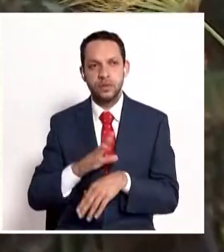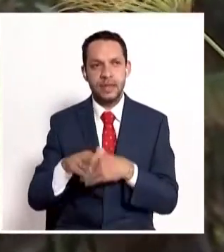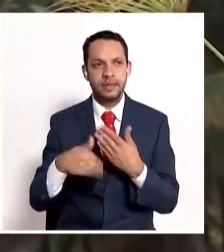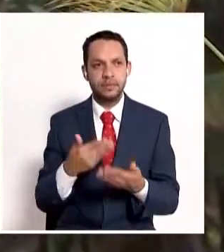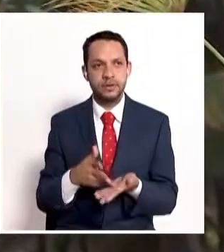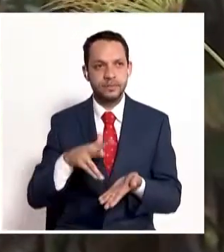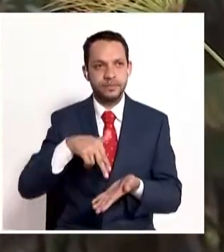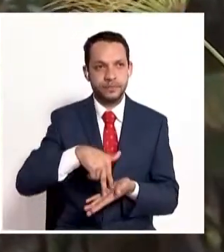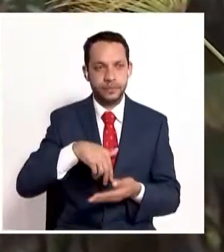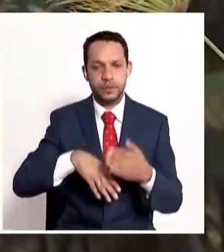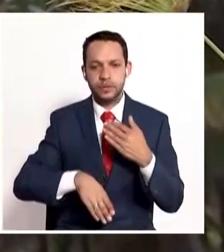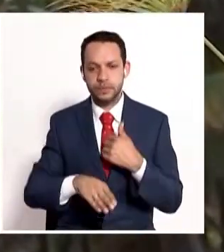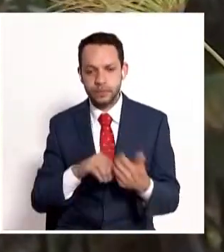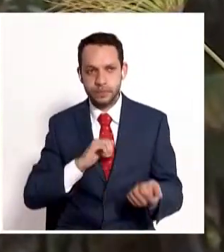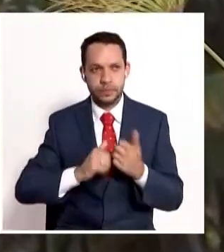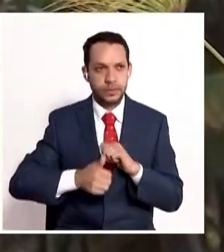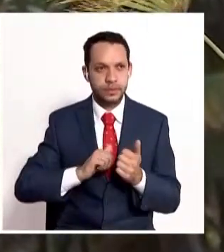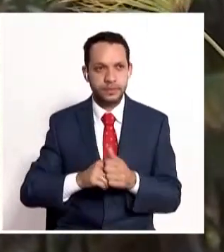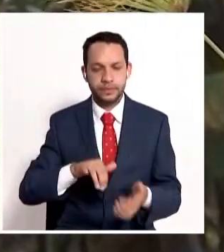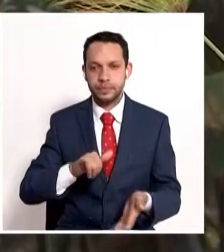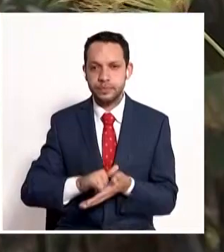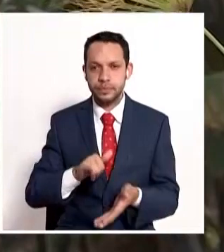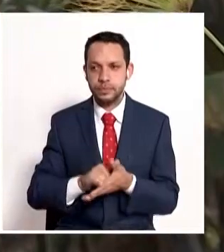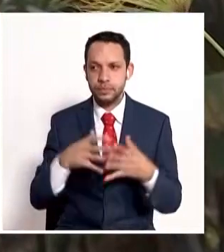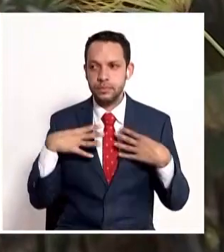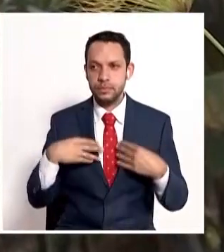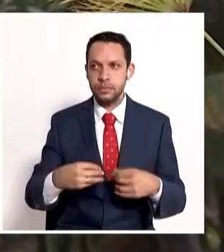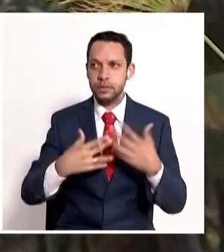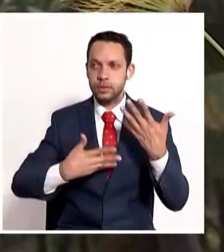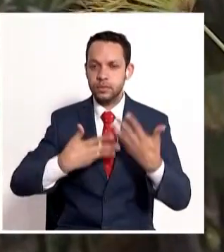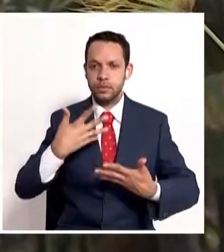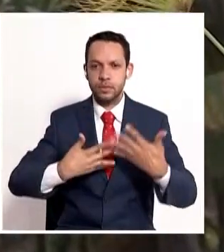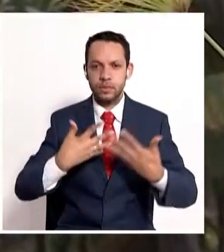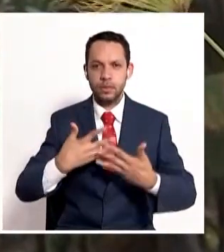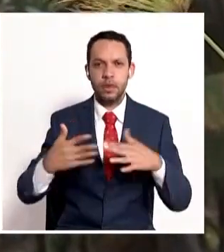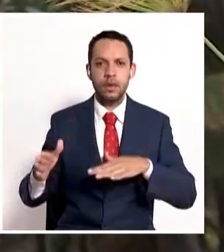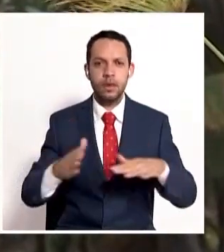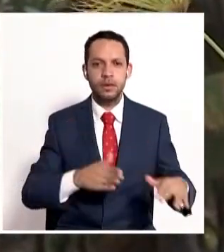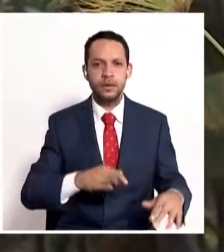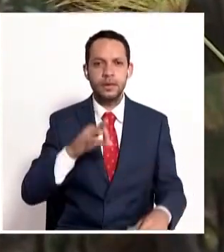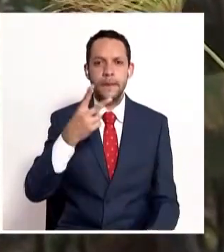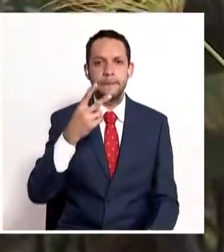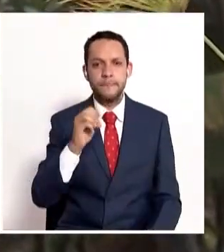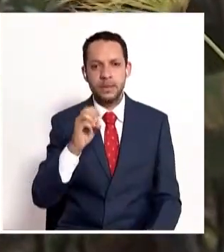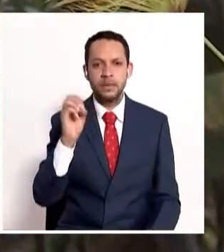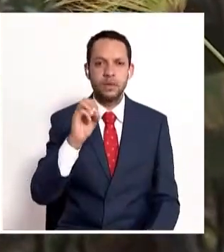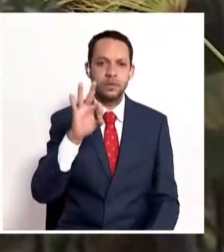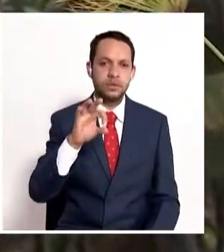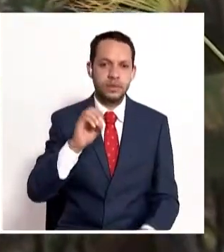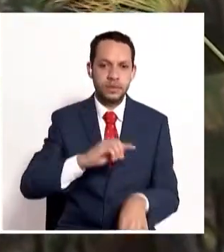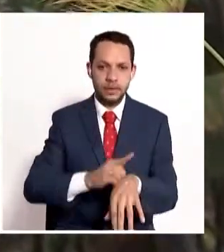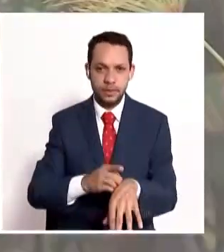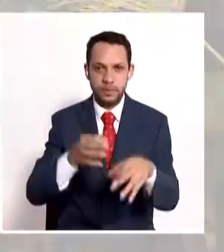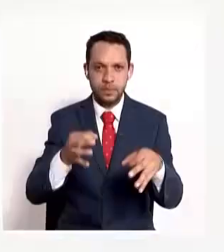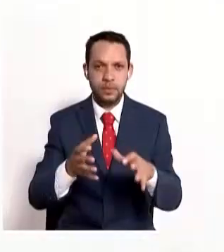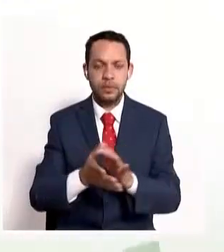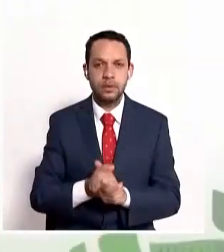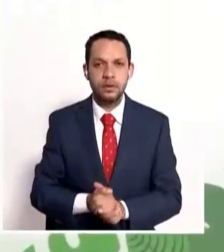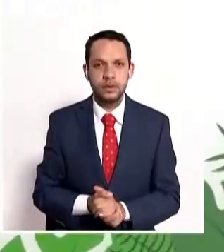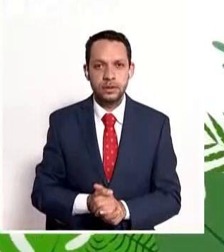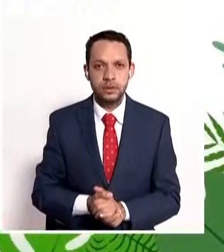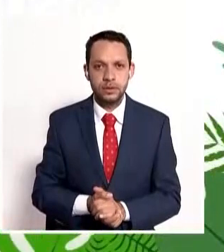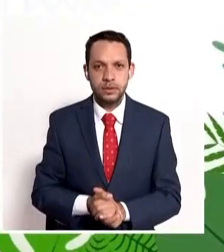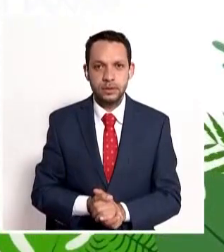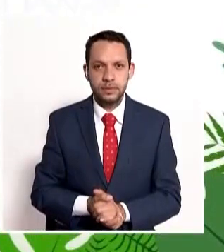hacer ejercicio en este caso los estiramientos deben durar de 20 a 30 segundos por cada grupo muscular